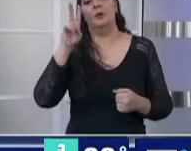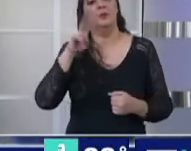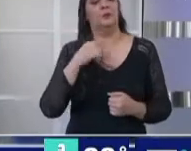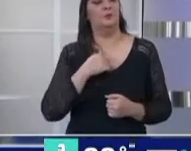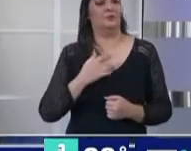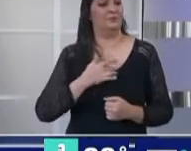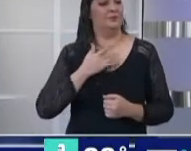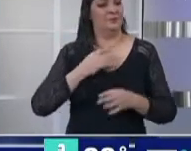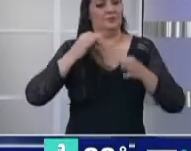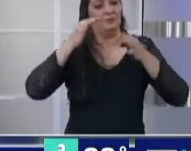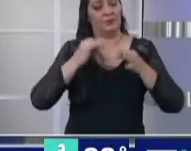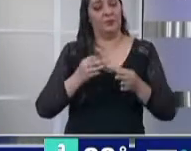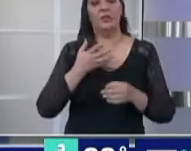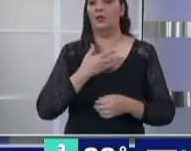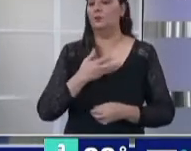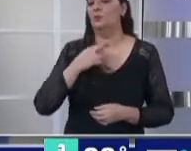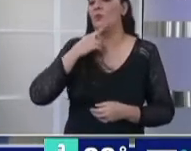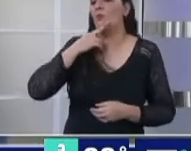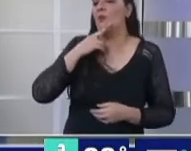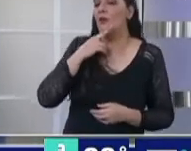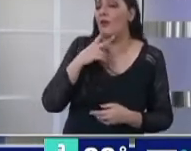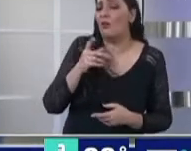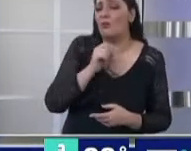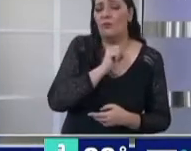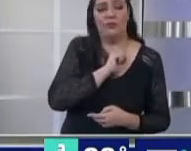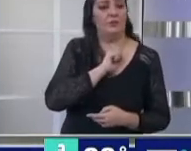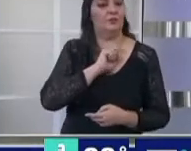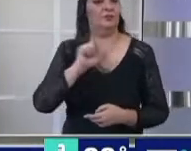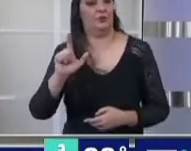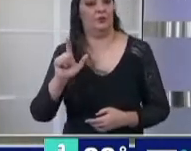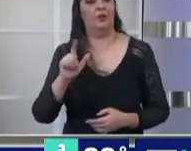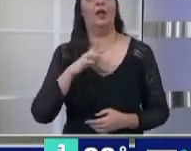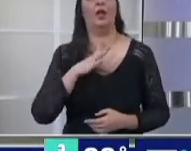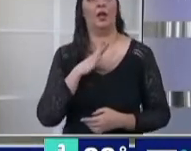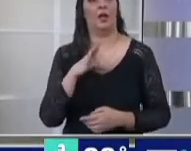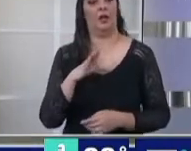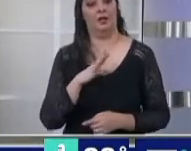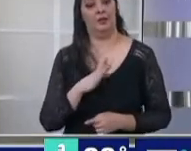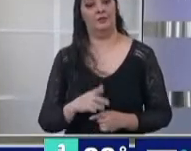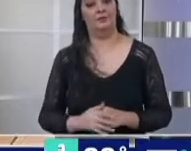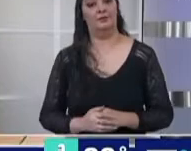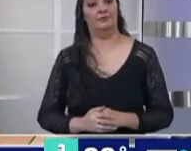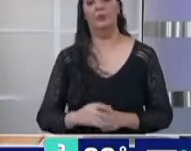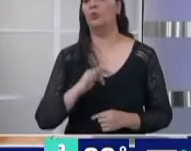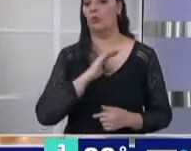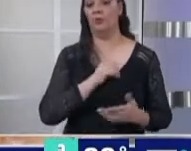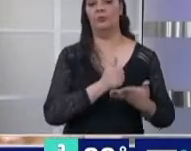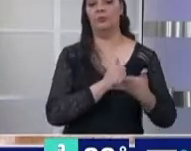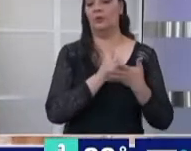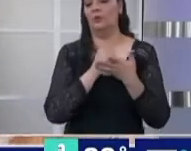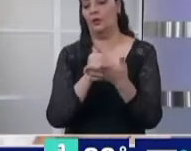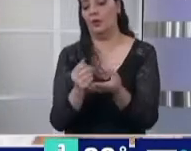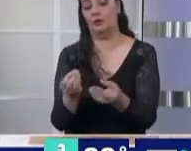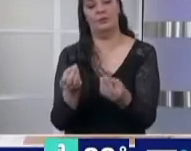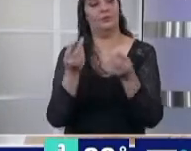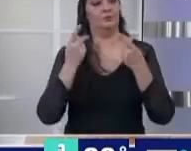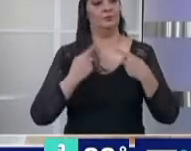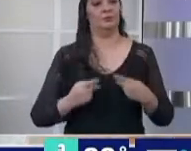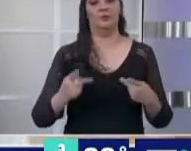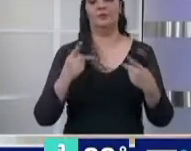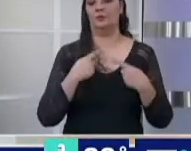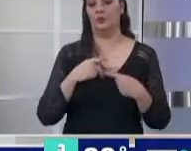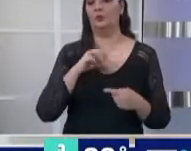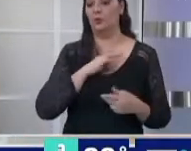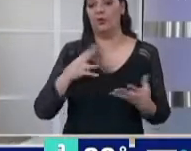que tenemos la mejor profesión de este planeta. Podemos ayudar a muchísimas personas,